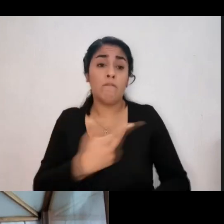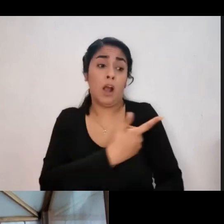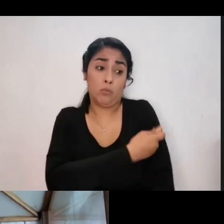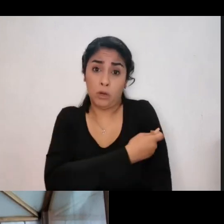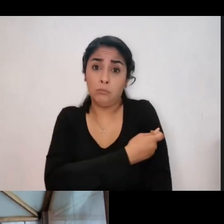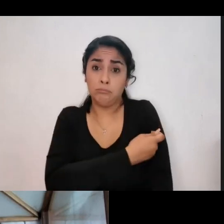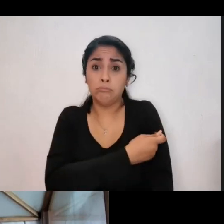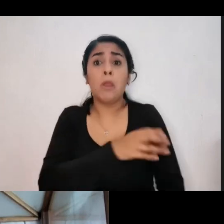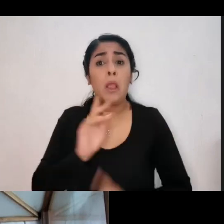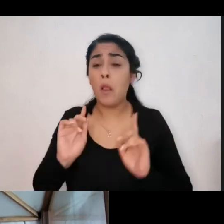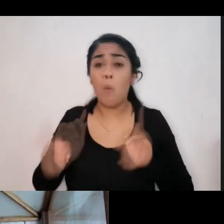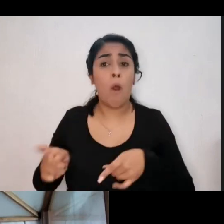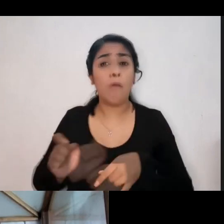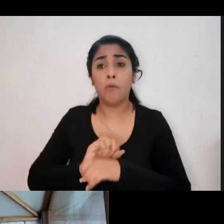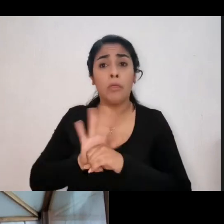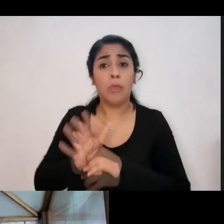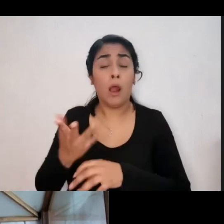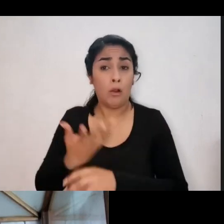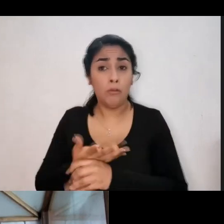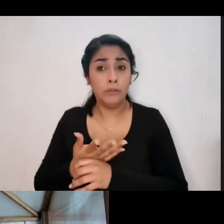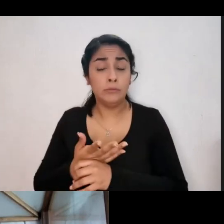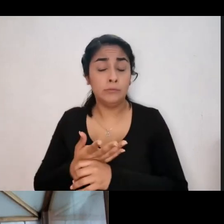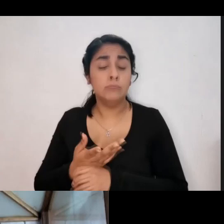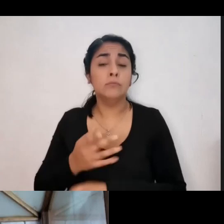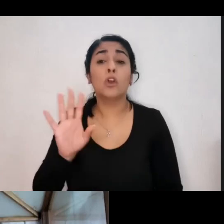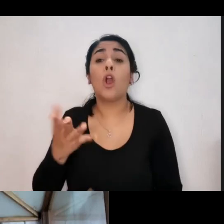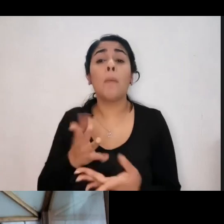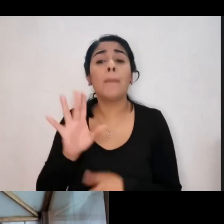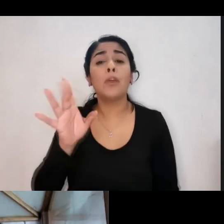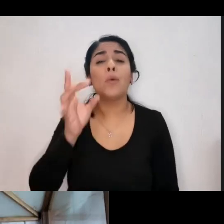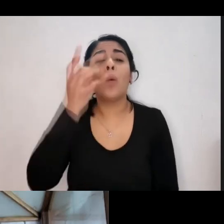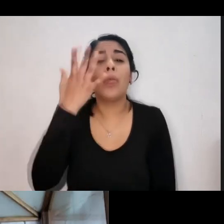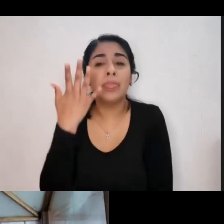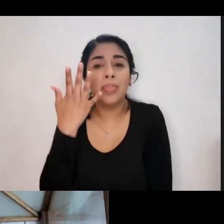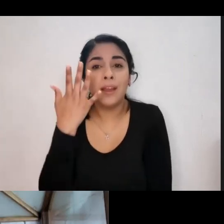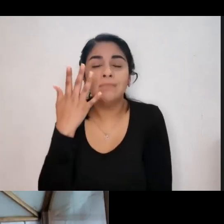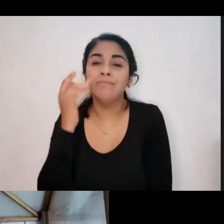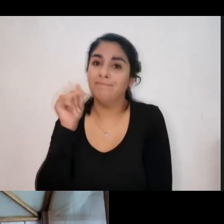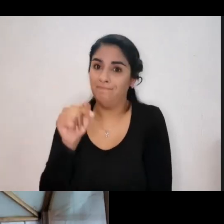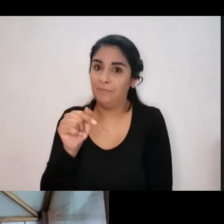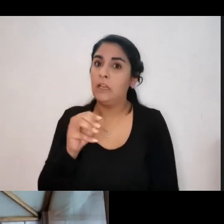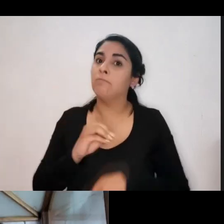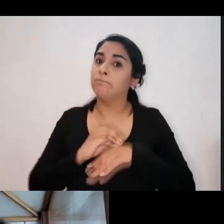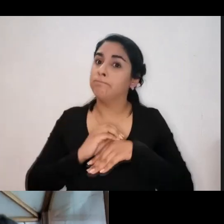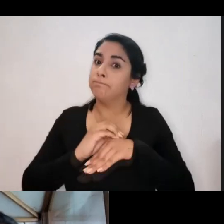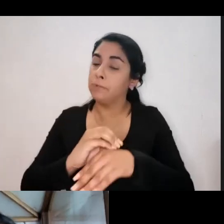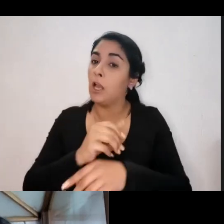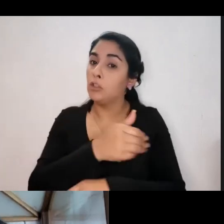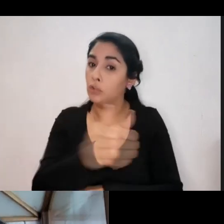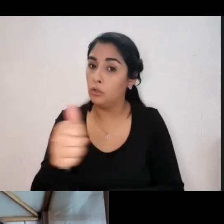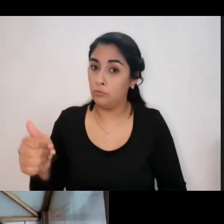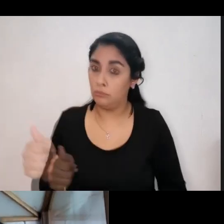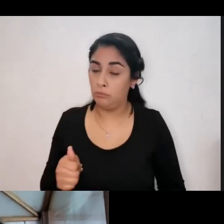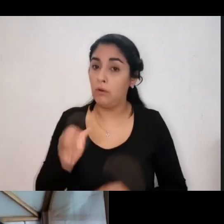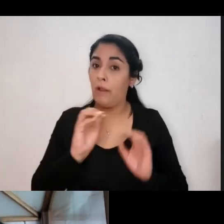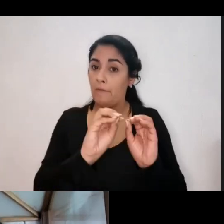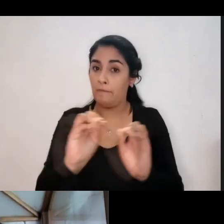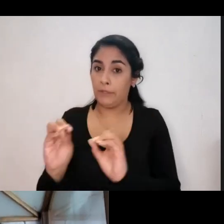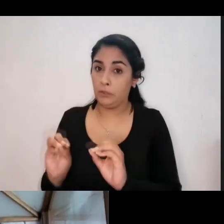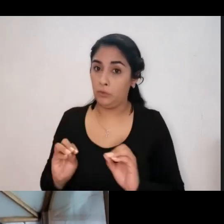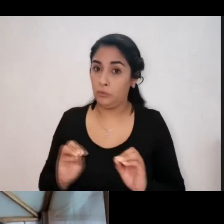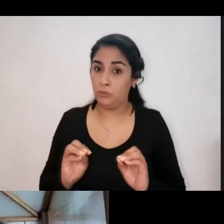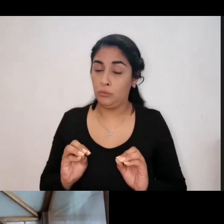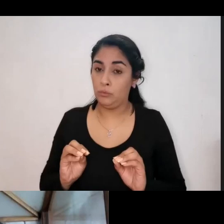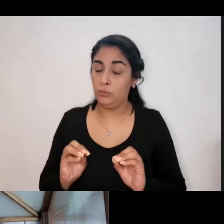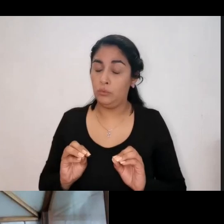igual. Me puedo dar cuenta, y esto es un mensaje que yo les paso, que estamos